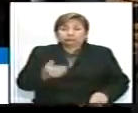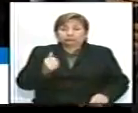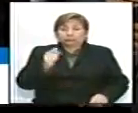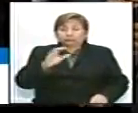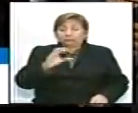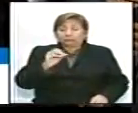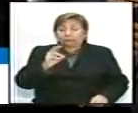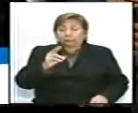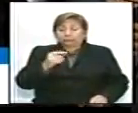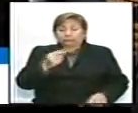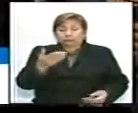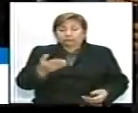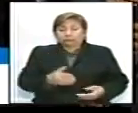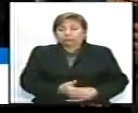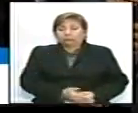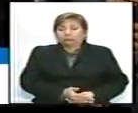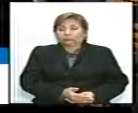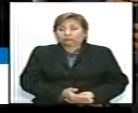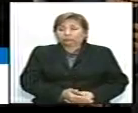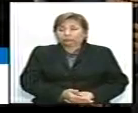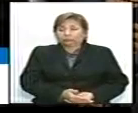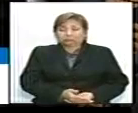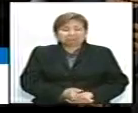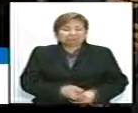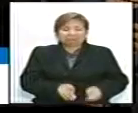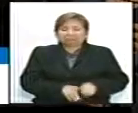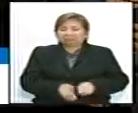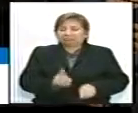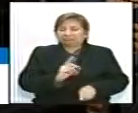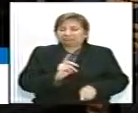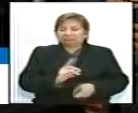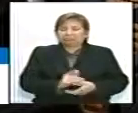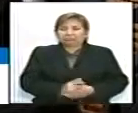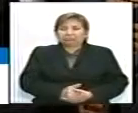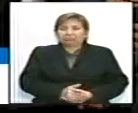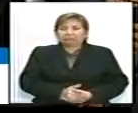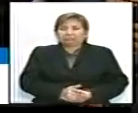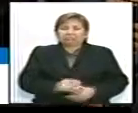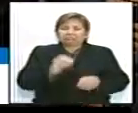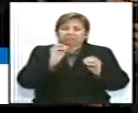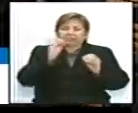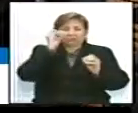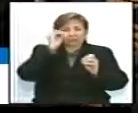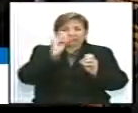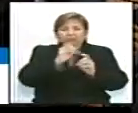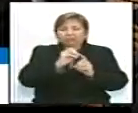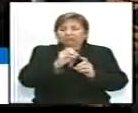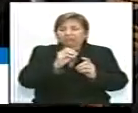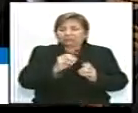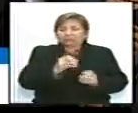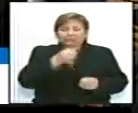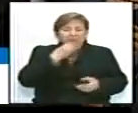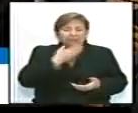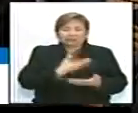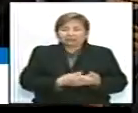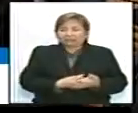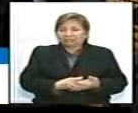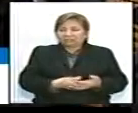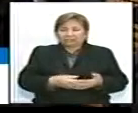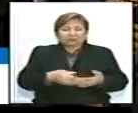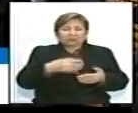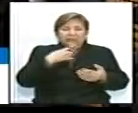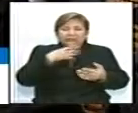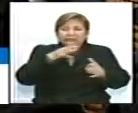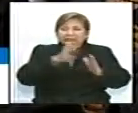el 20-30%, tampoco es óptimo, ni siquiera es bueno. Estamos